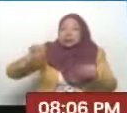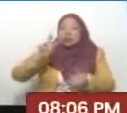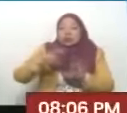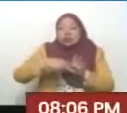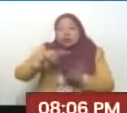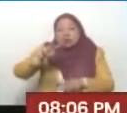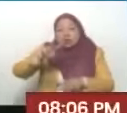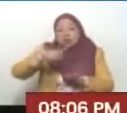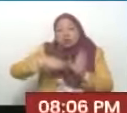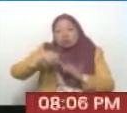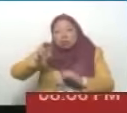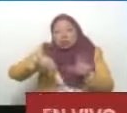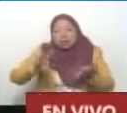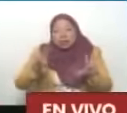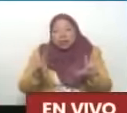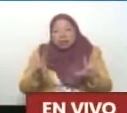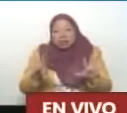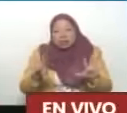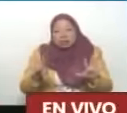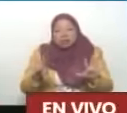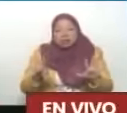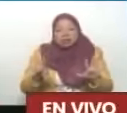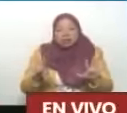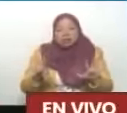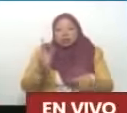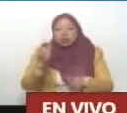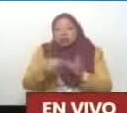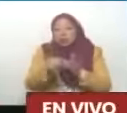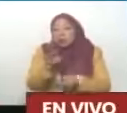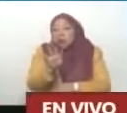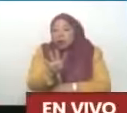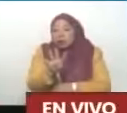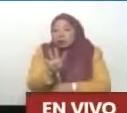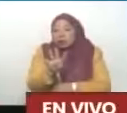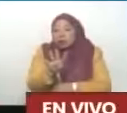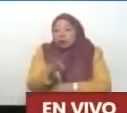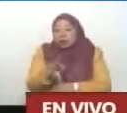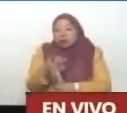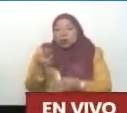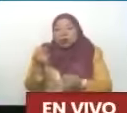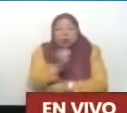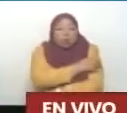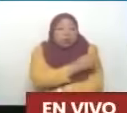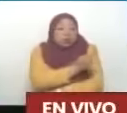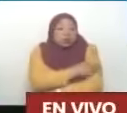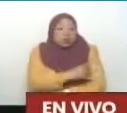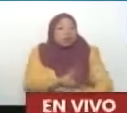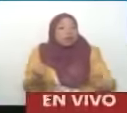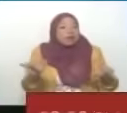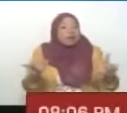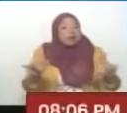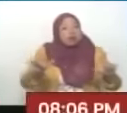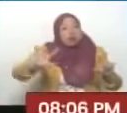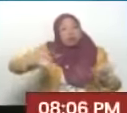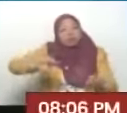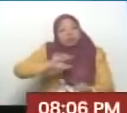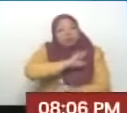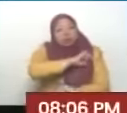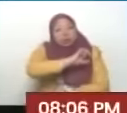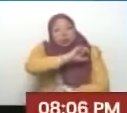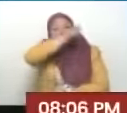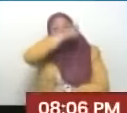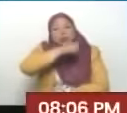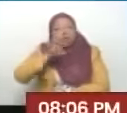2002, 2004, 2006, cuando la oligarquía aquí manejaba todas las televisoras, todas